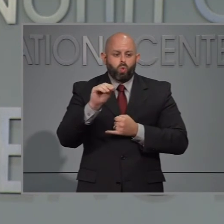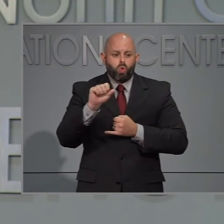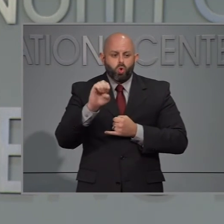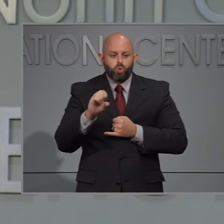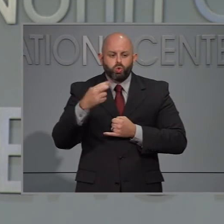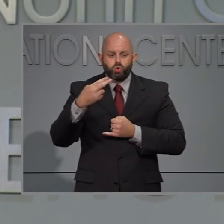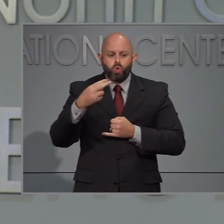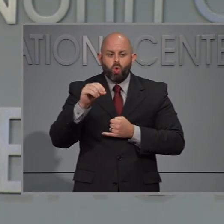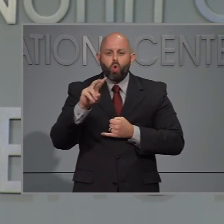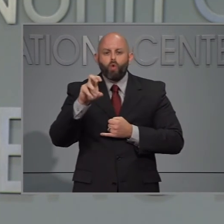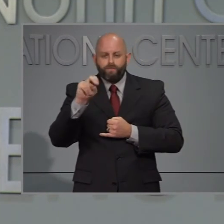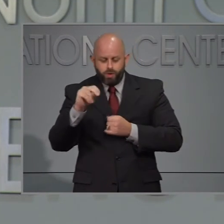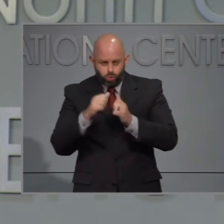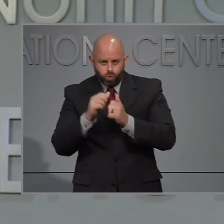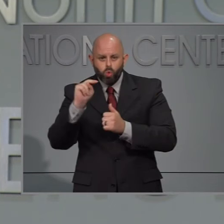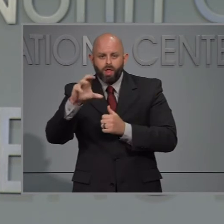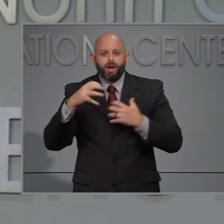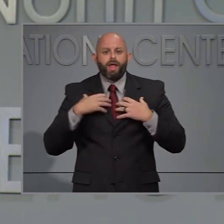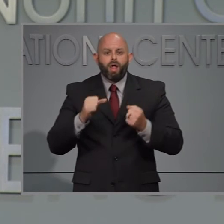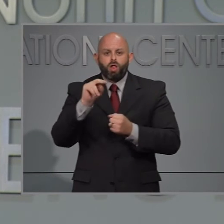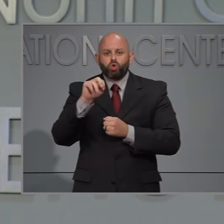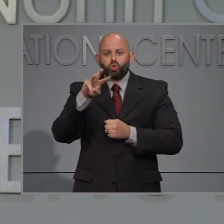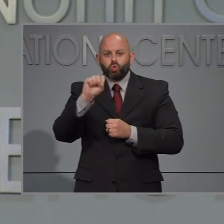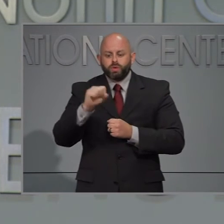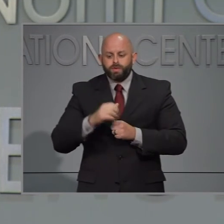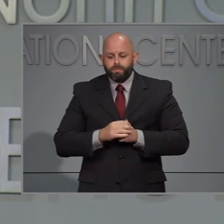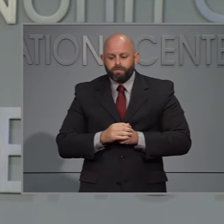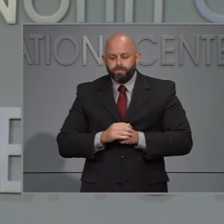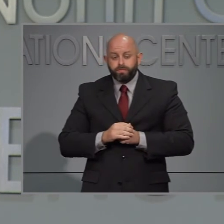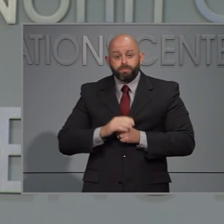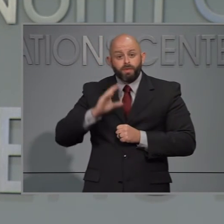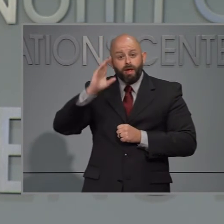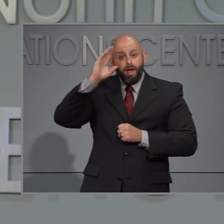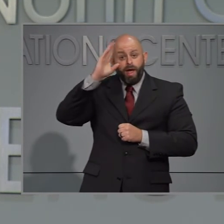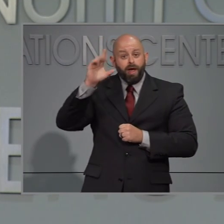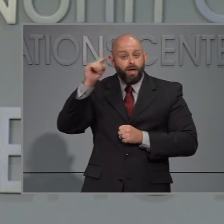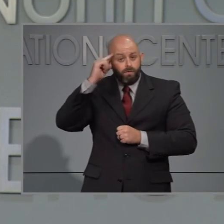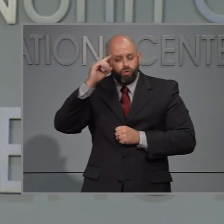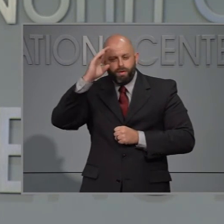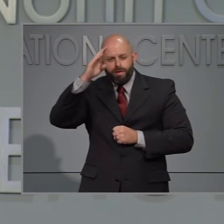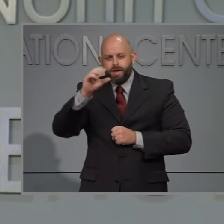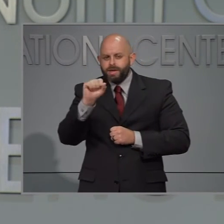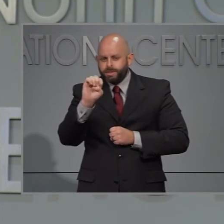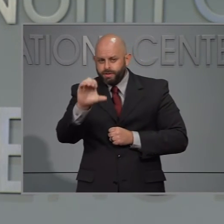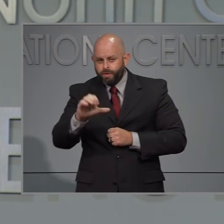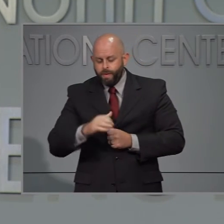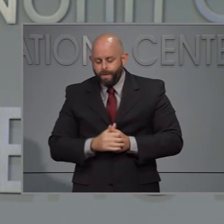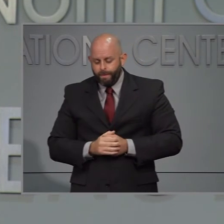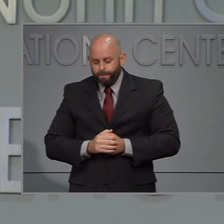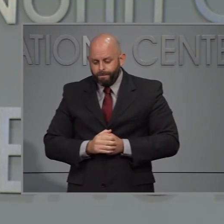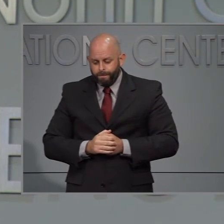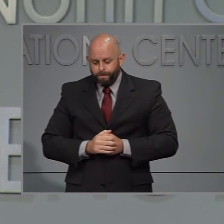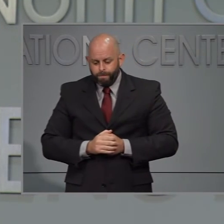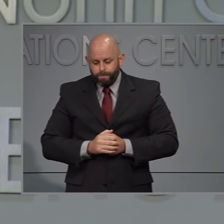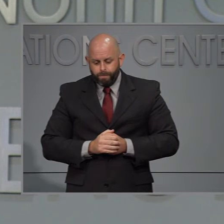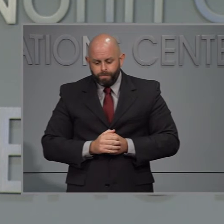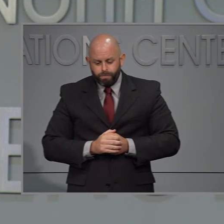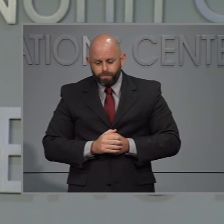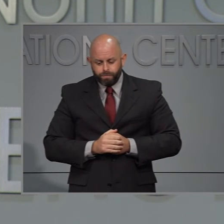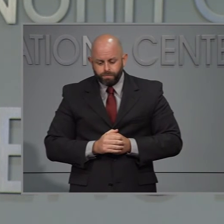News. Hola, gobernador y secretaria Cohen. Tengo curiosidad.